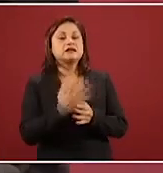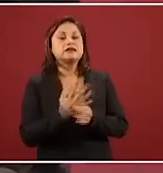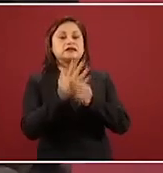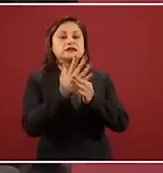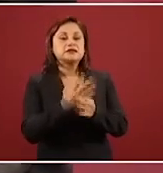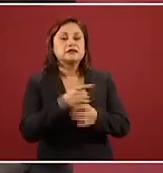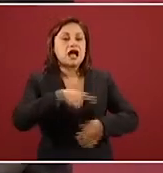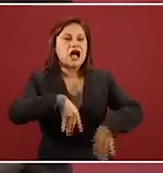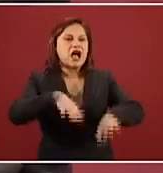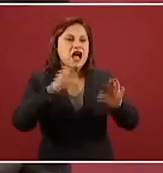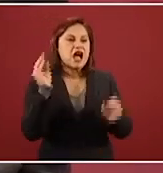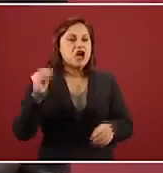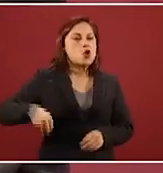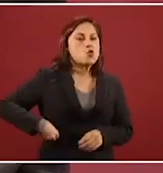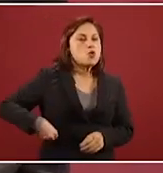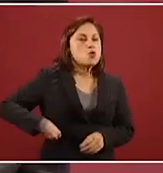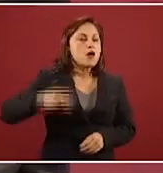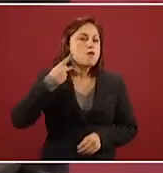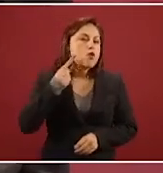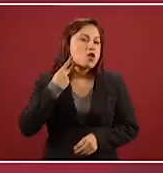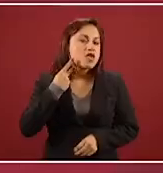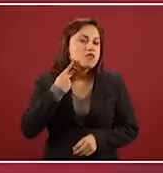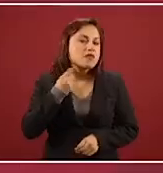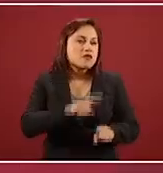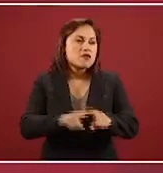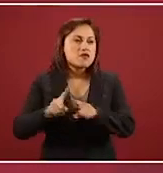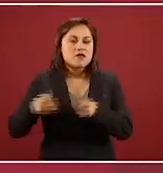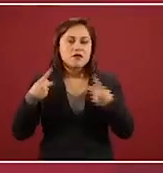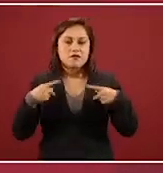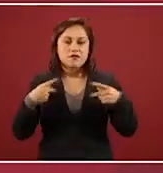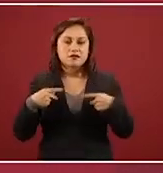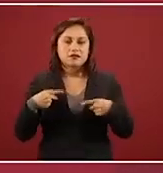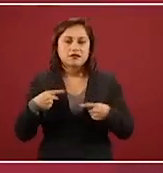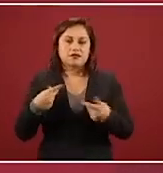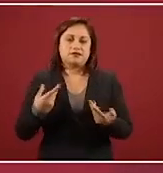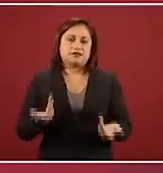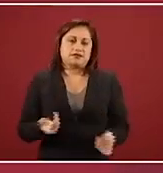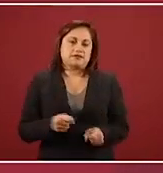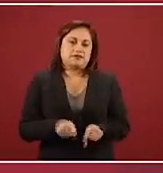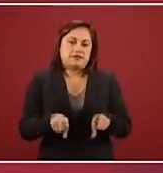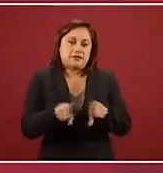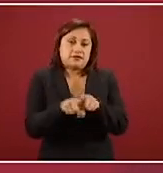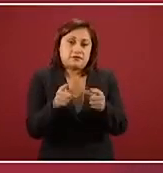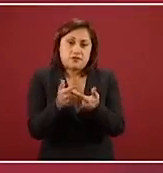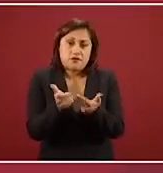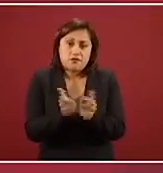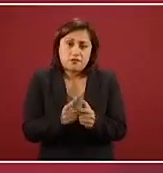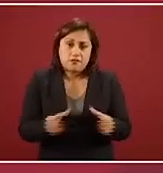Eran los que realmente mandaban. Los políticos títeres,